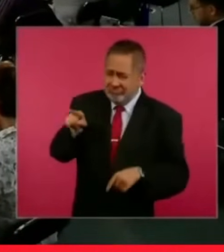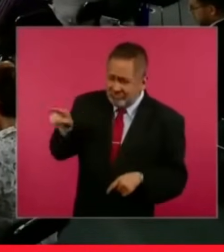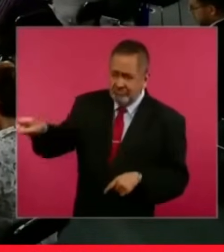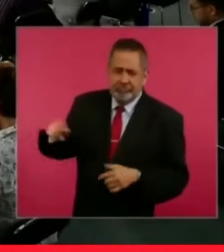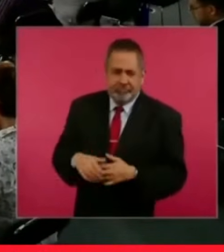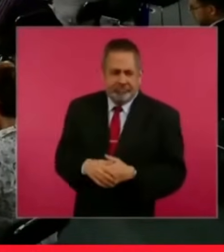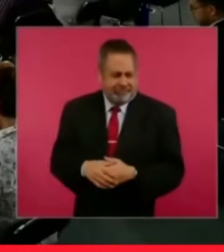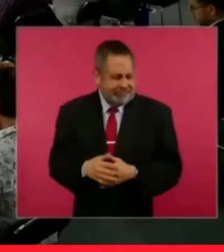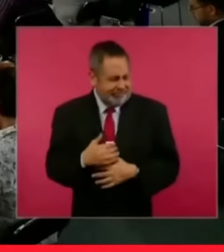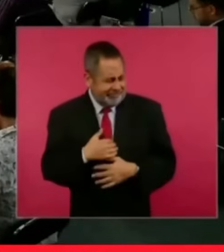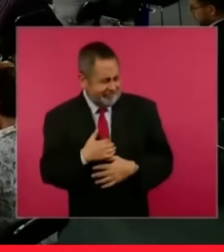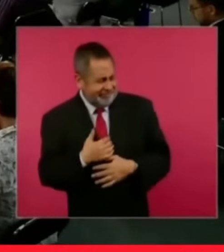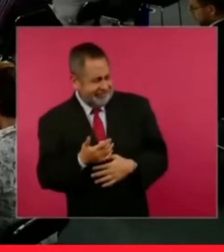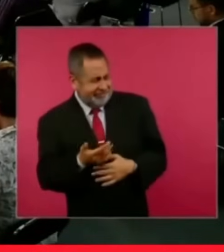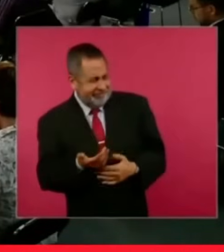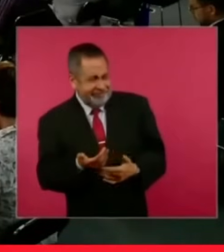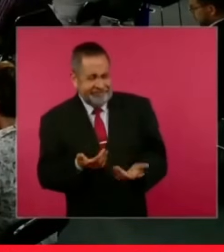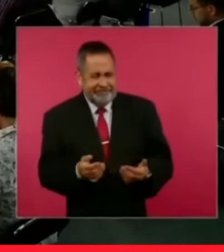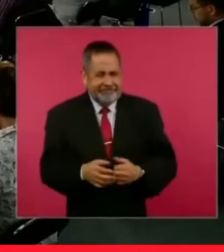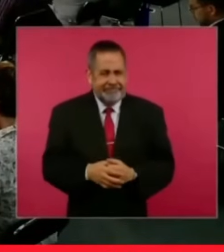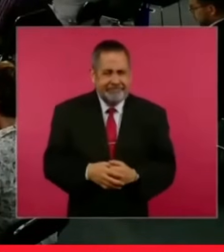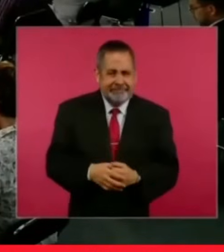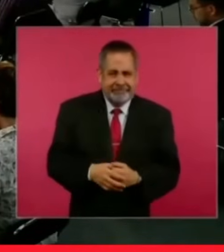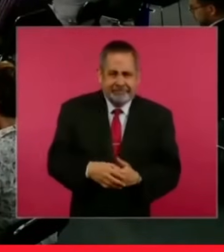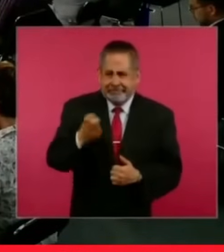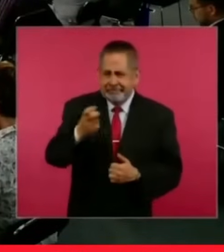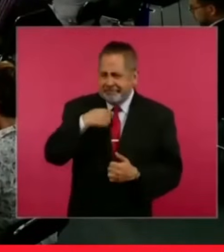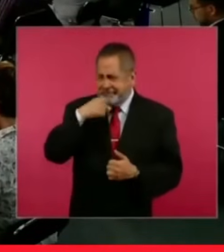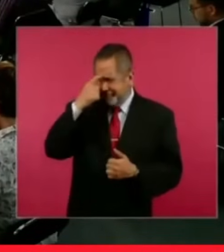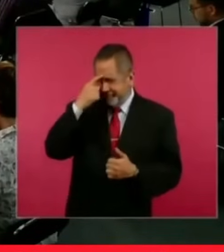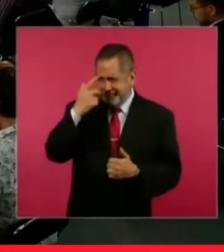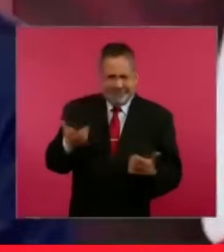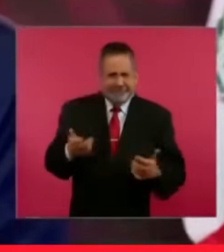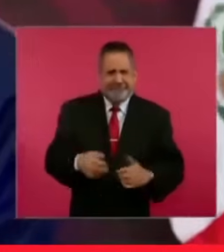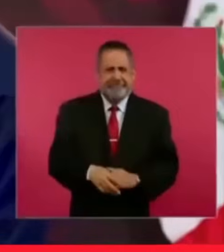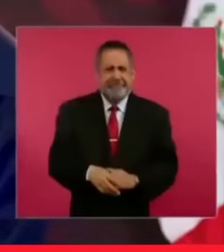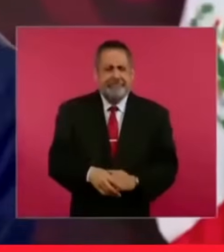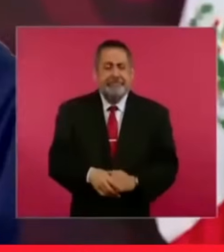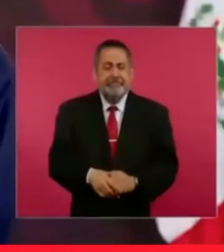Bueno, si se trata de eso,